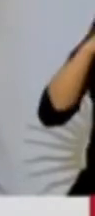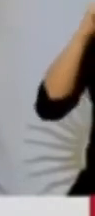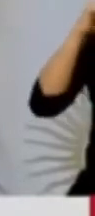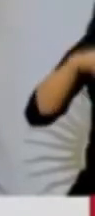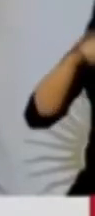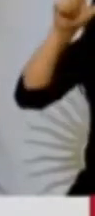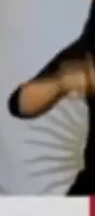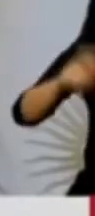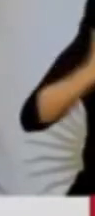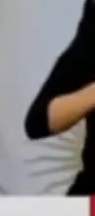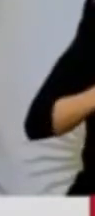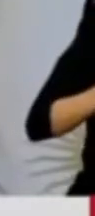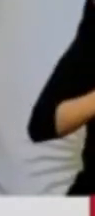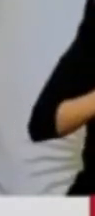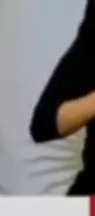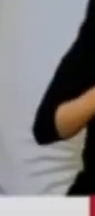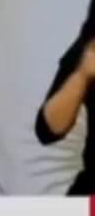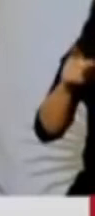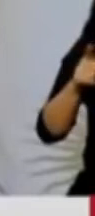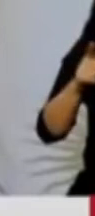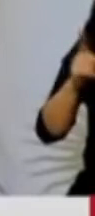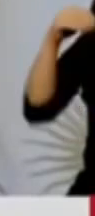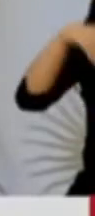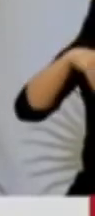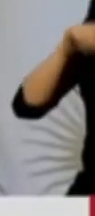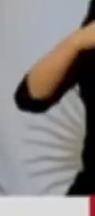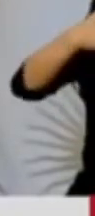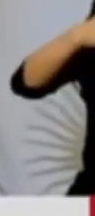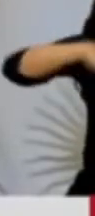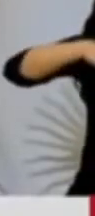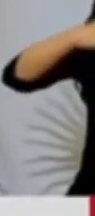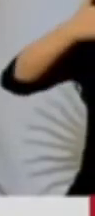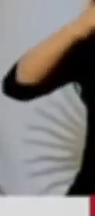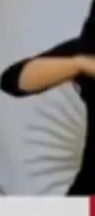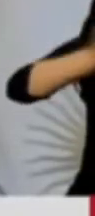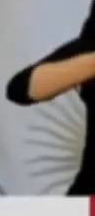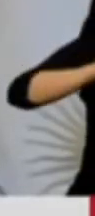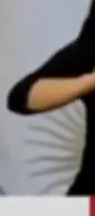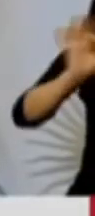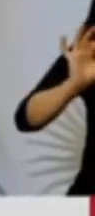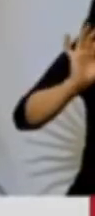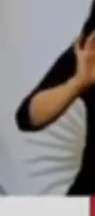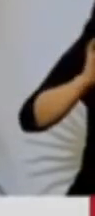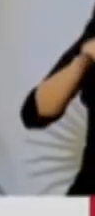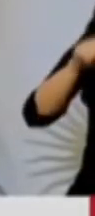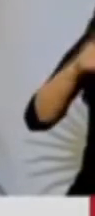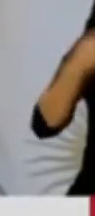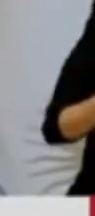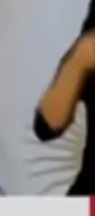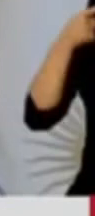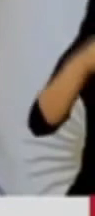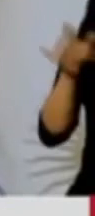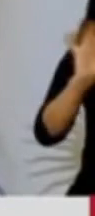persona humana no instalada en la zona franca que adquiere mercadería en cantidades sin fines comerciales